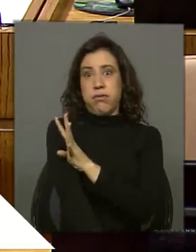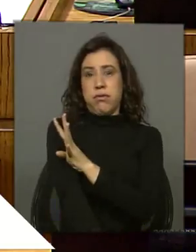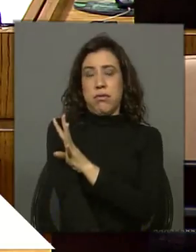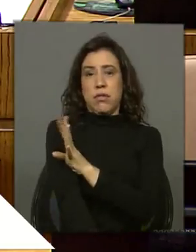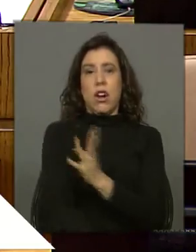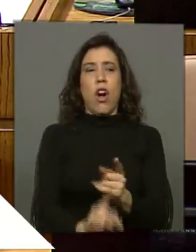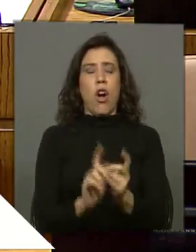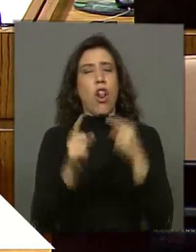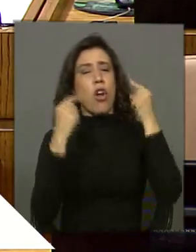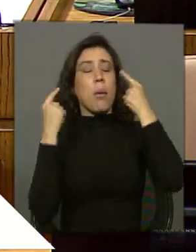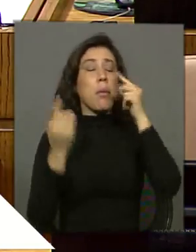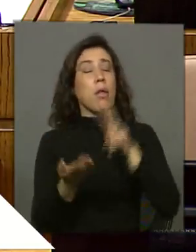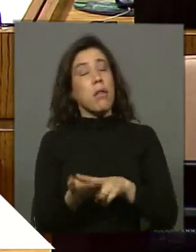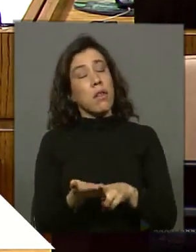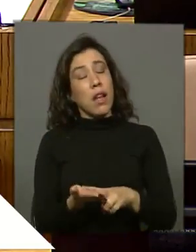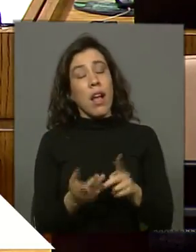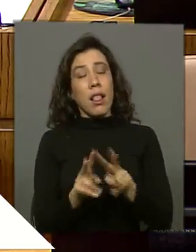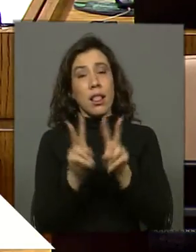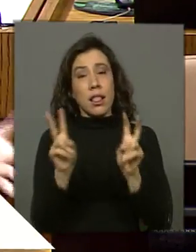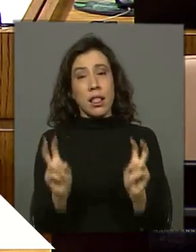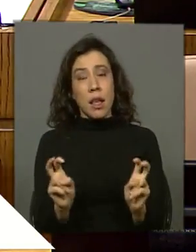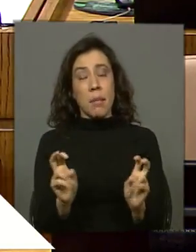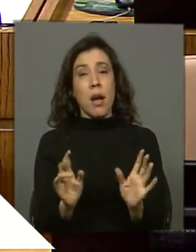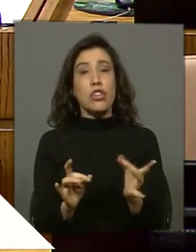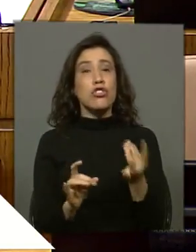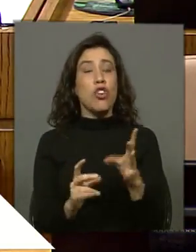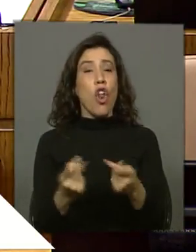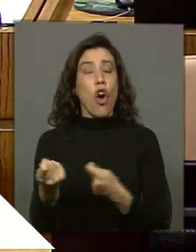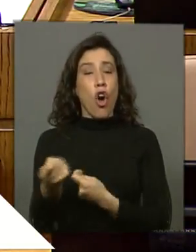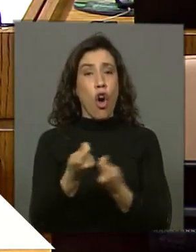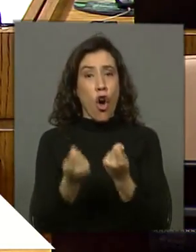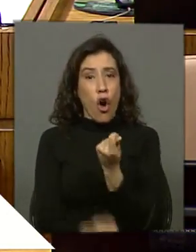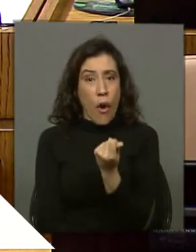loco pero la verdad es que aquí estamos hablando de un tema que es estrictamente económico